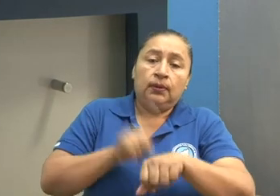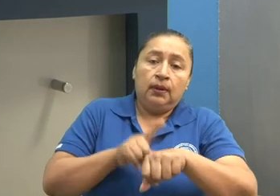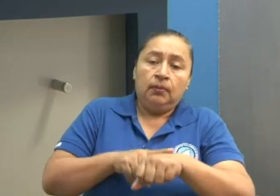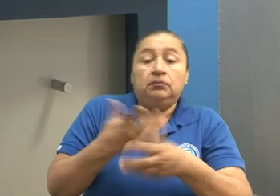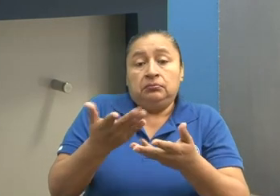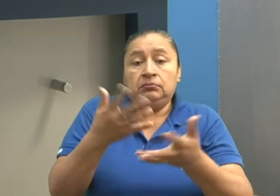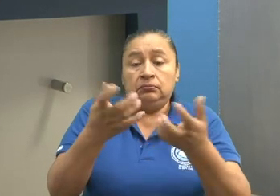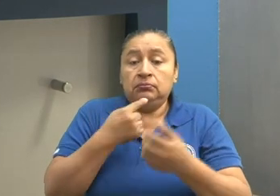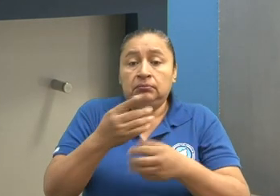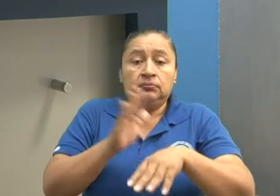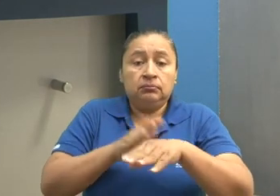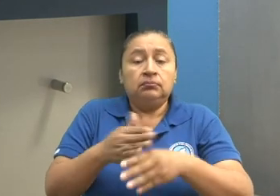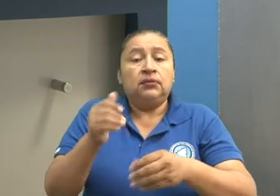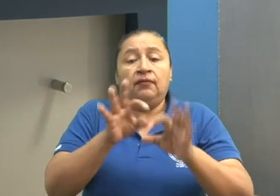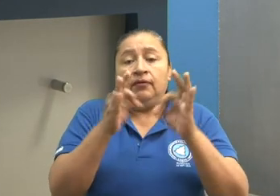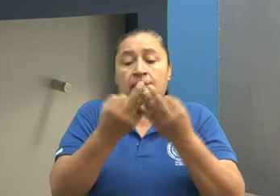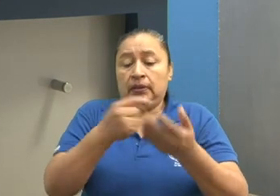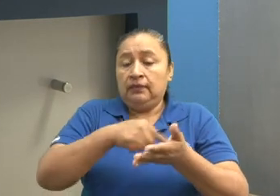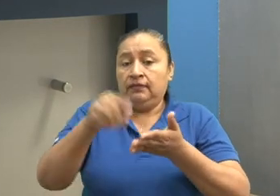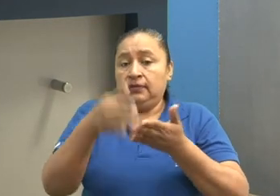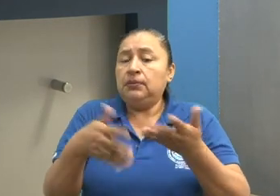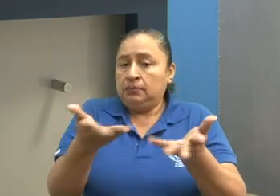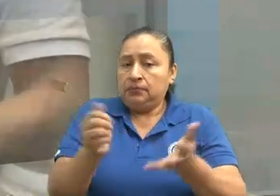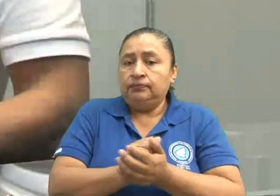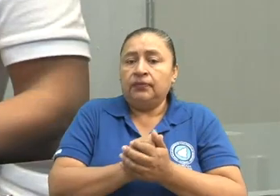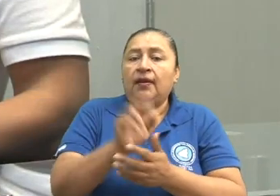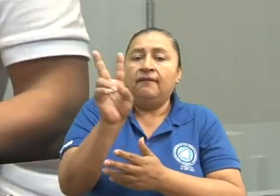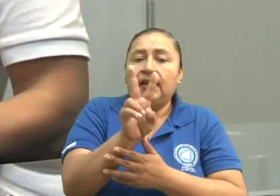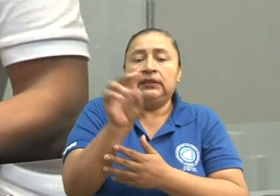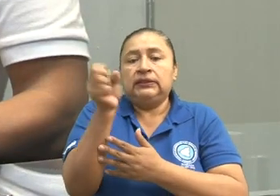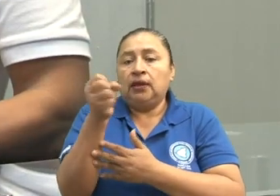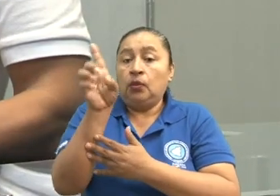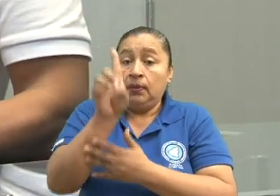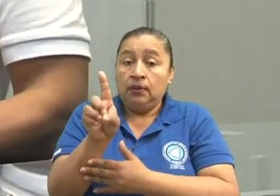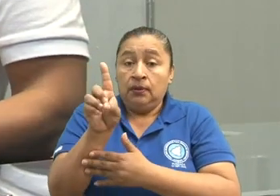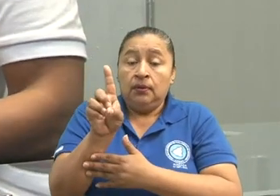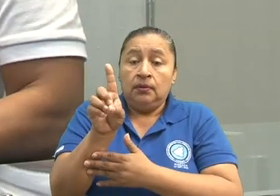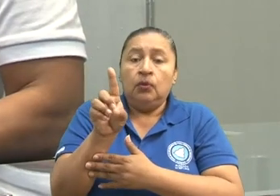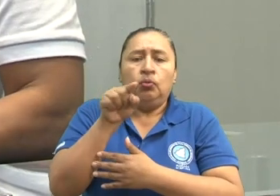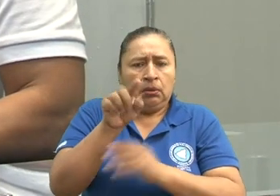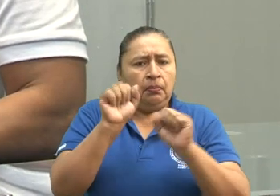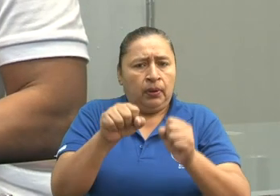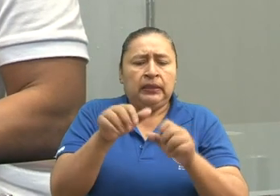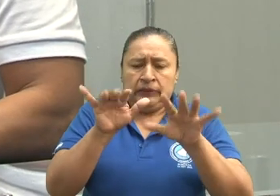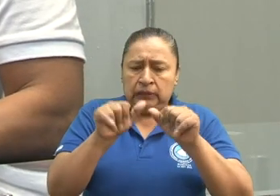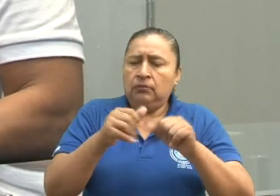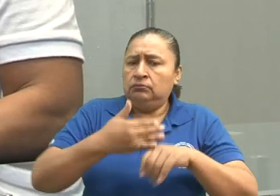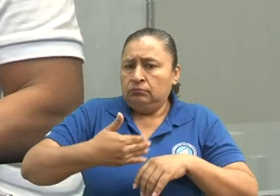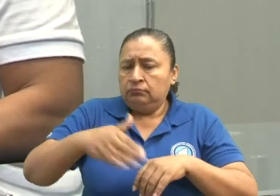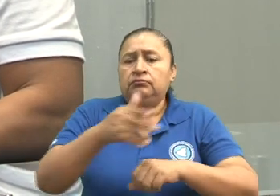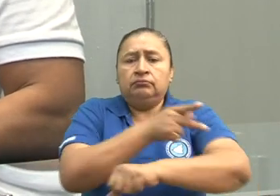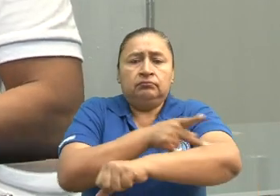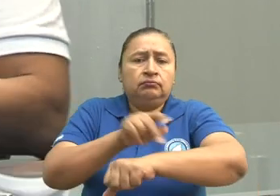Pues si quisieras reiterar la invitación a la familia para este fin de semana, adelante. Viernes, sábado y domingo, usted se puede ir ya al puerto